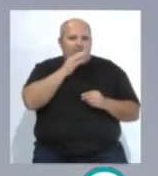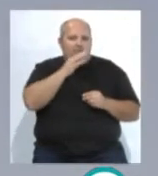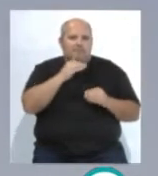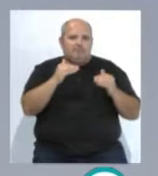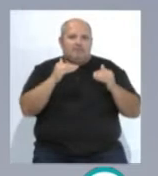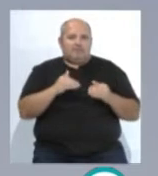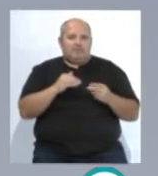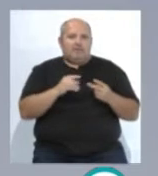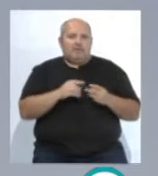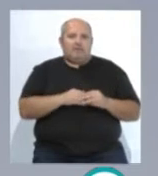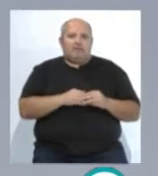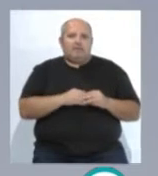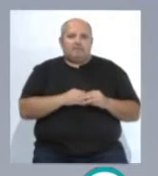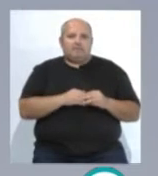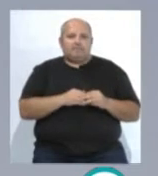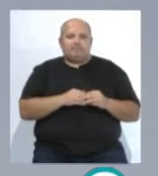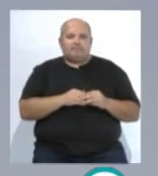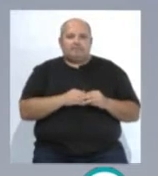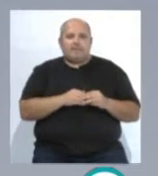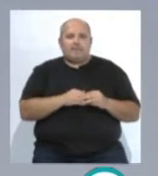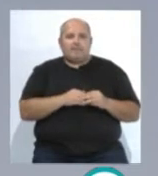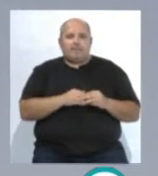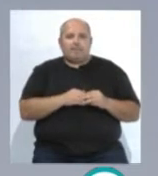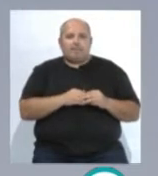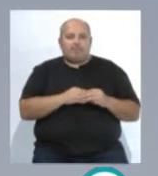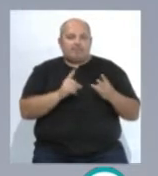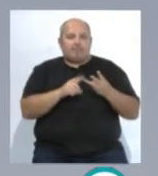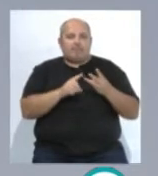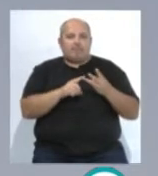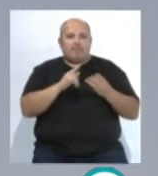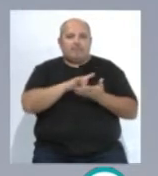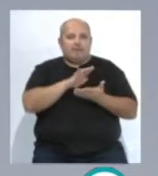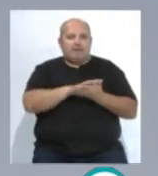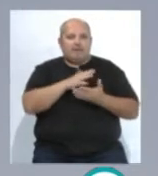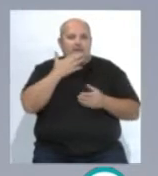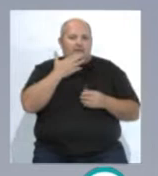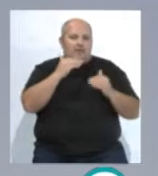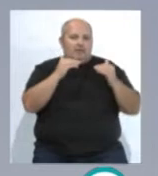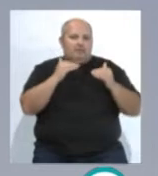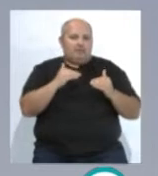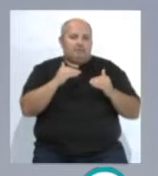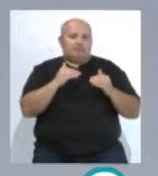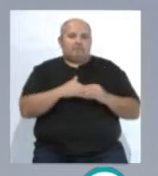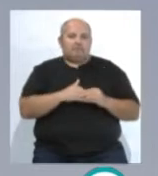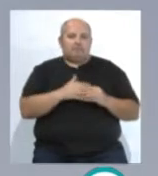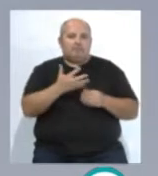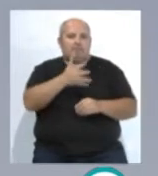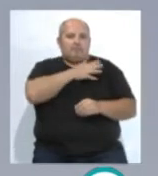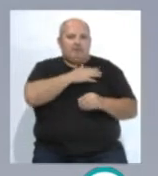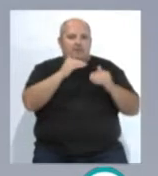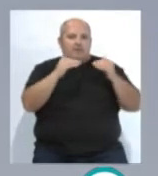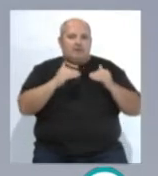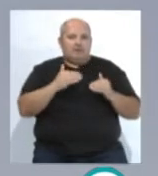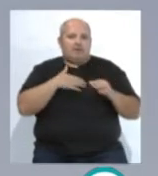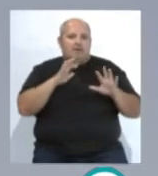el Albacete está solamente a 4 puntos, hay 6 en disputa, junto con el Málaga, que tiene, puede llegar a esos 71 puntos, Mallorca